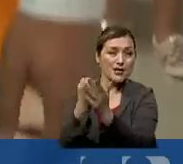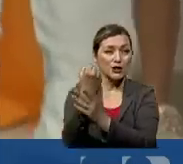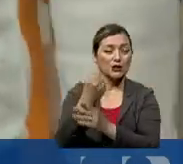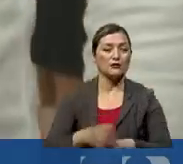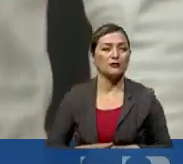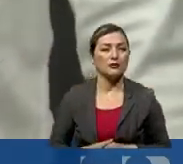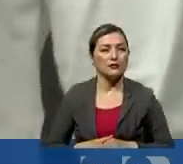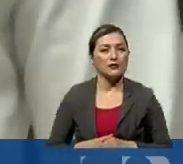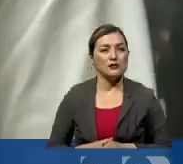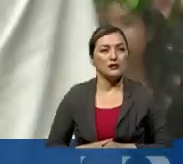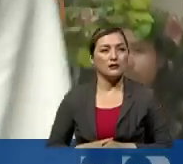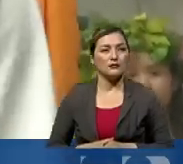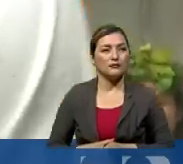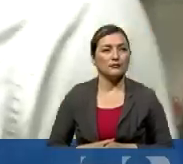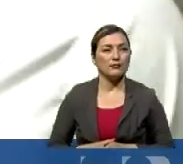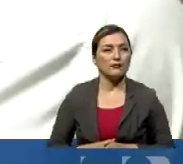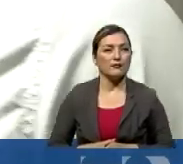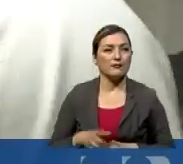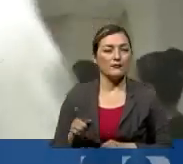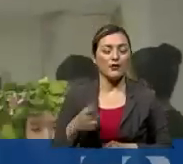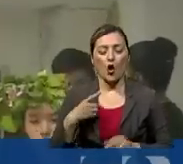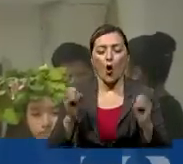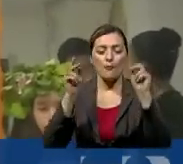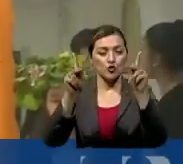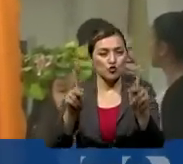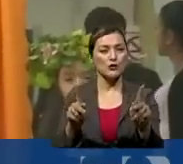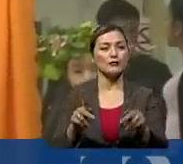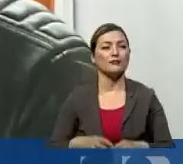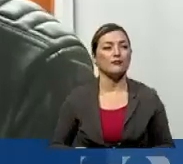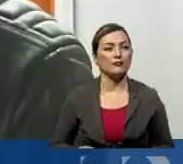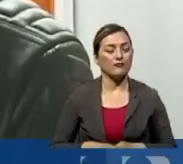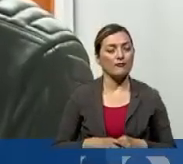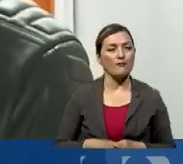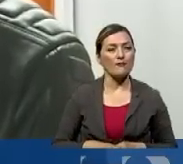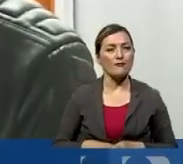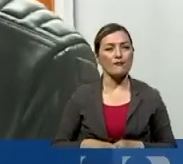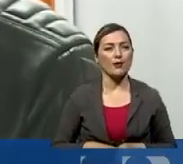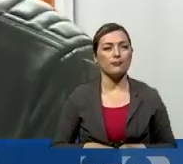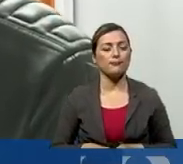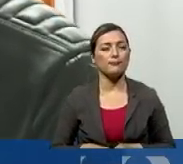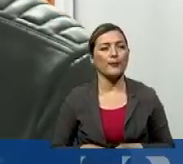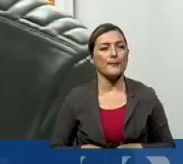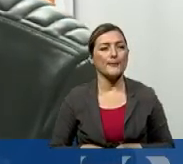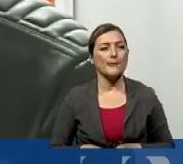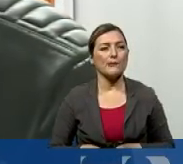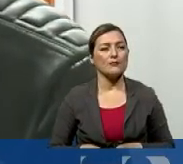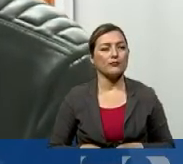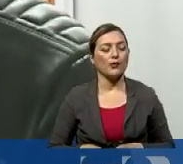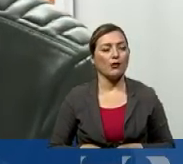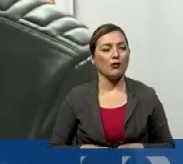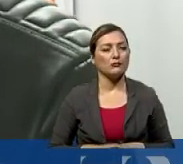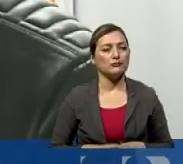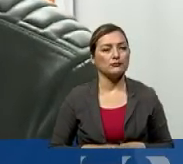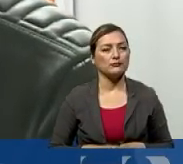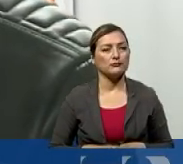tránsito, pero donde muchos ven una desgracia, él lo ve como una oportunidad. Porque siendo una persona convencional, no